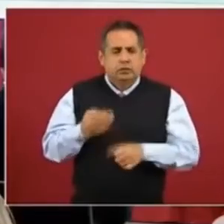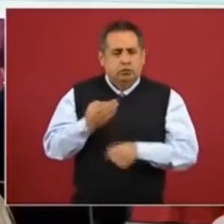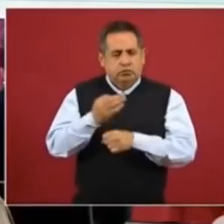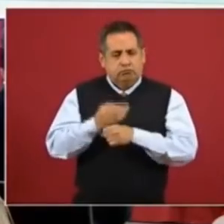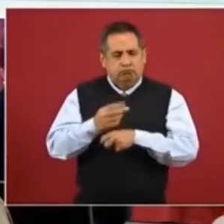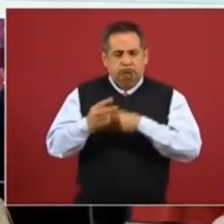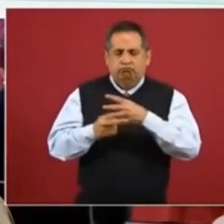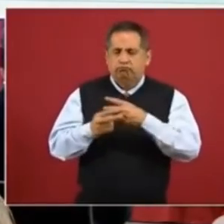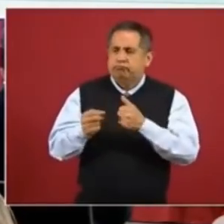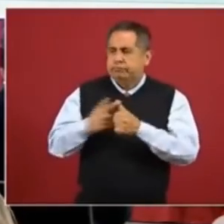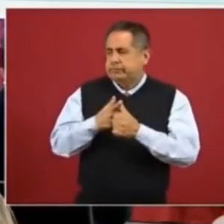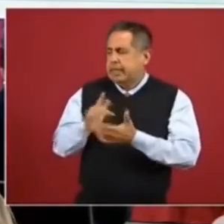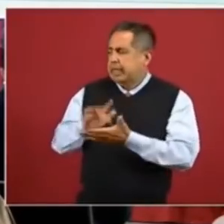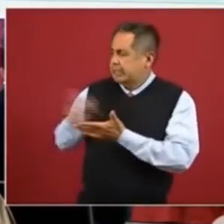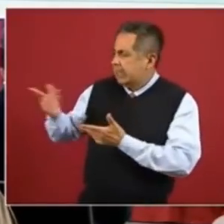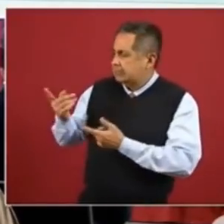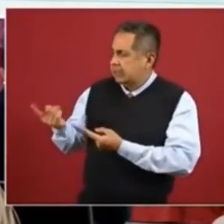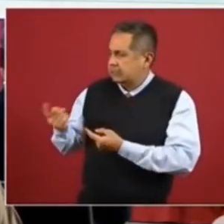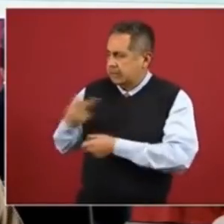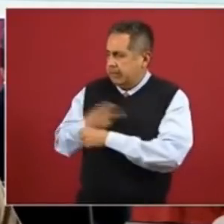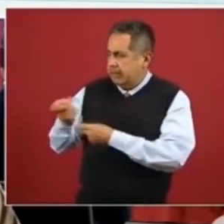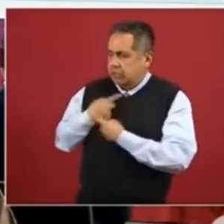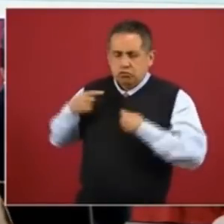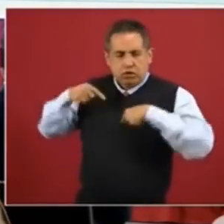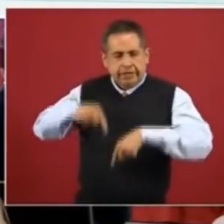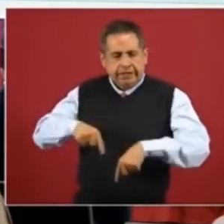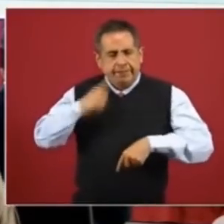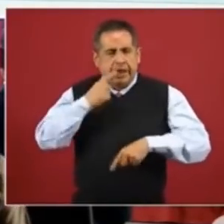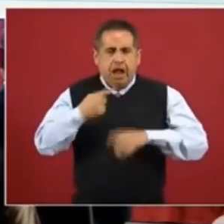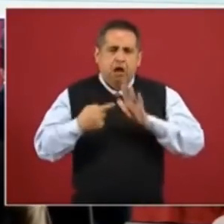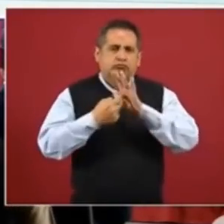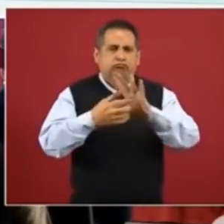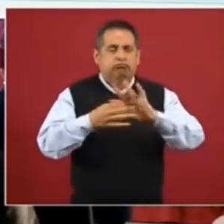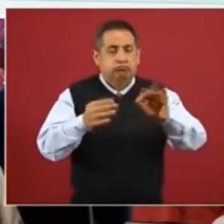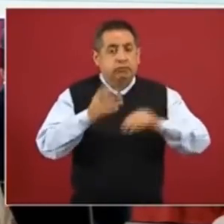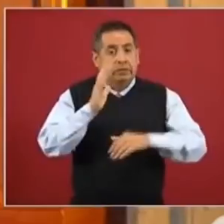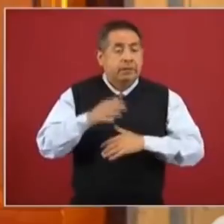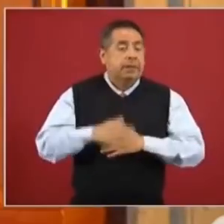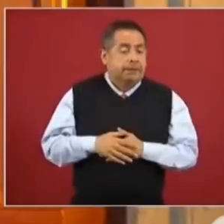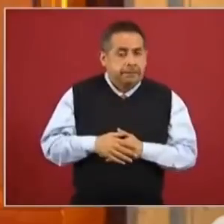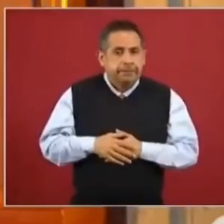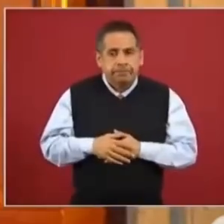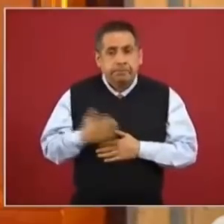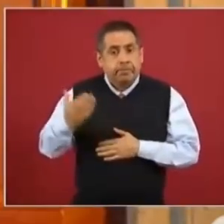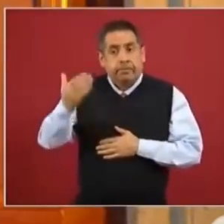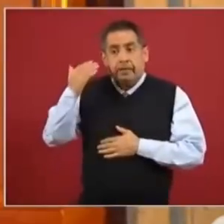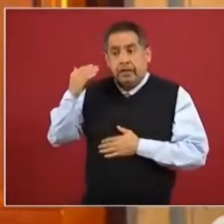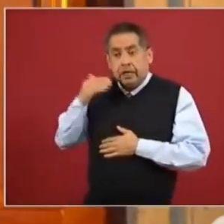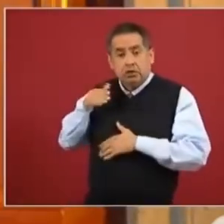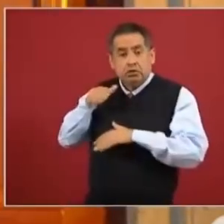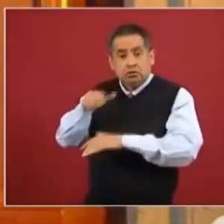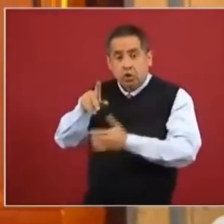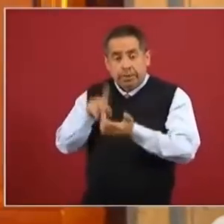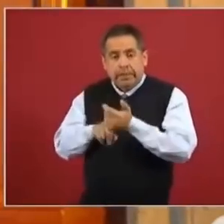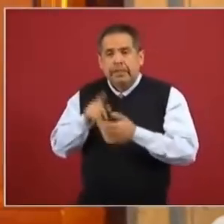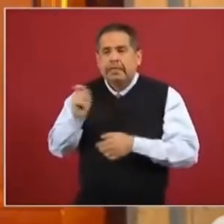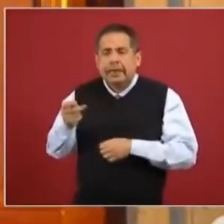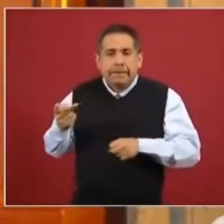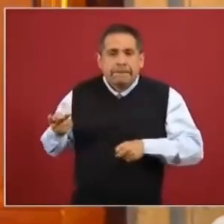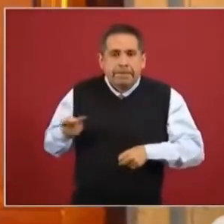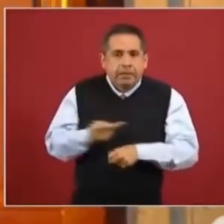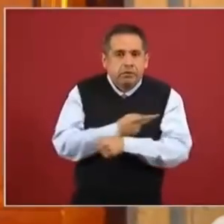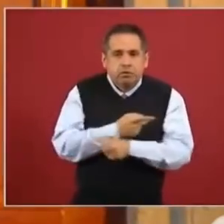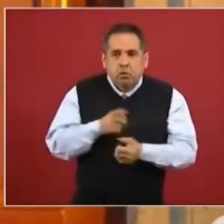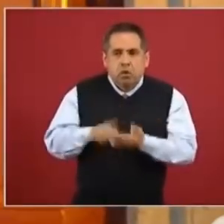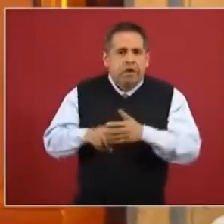ocasión pues agradecerles el espacio y decirles que estuvimos dando un puntual seguimiento sobre toda la